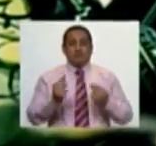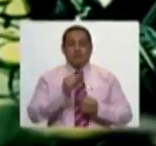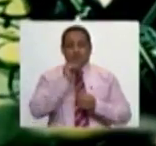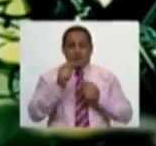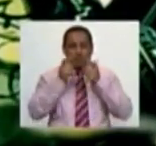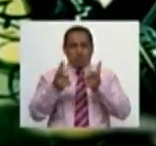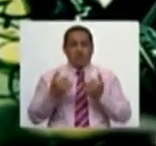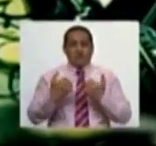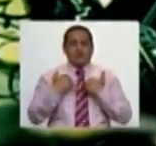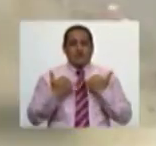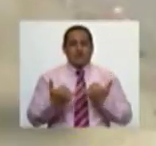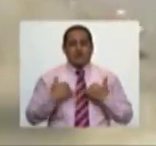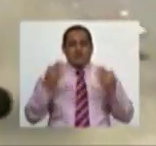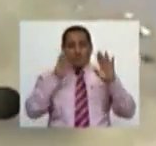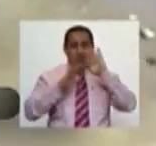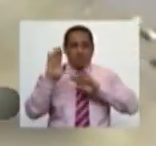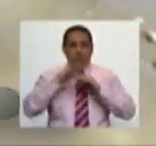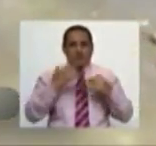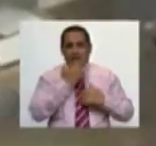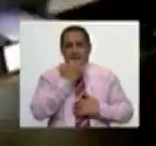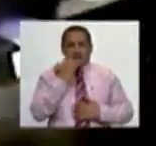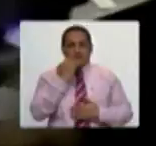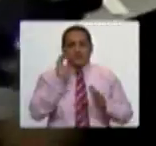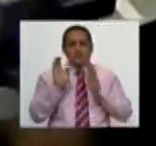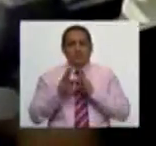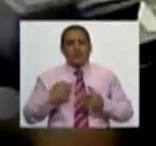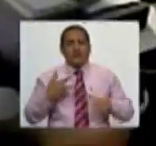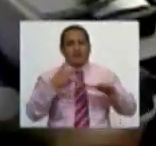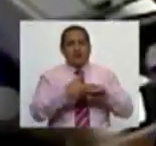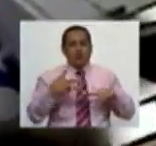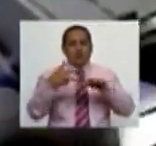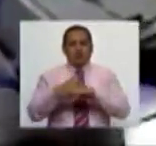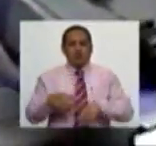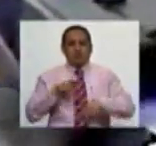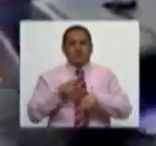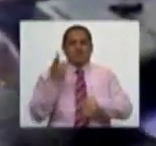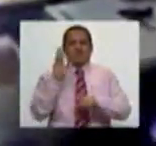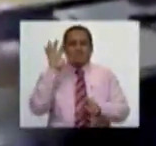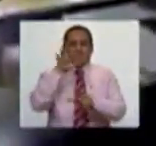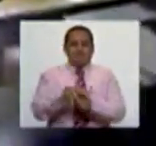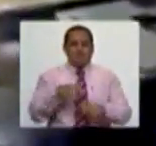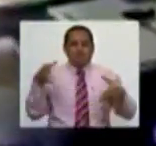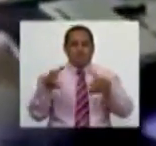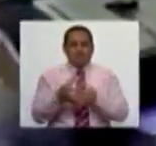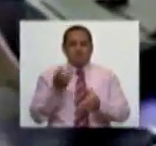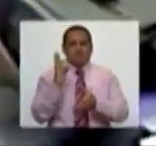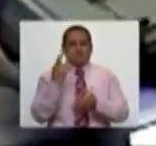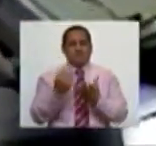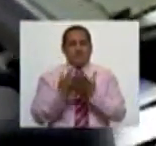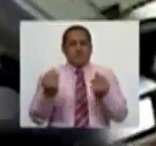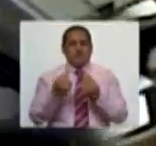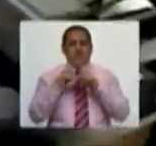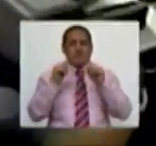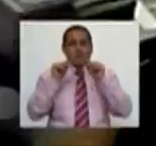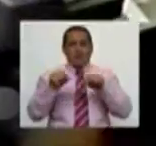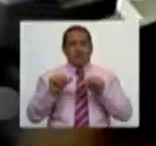La inseguridad ciudadana nos tiene de los nervios y se le intenta poner límites, sorprendiendo, deteniendo, incautando, desbaratando